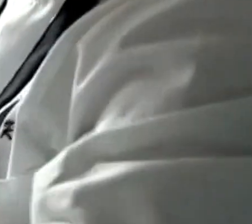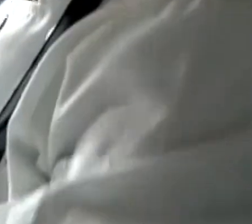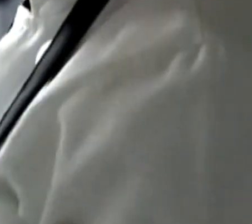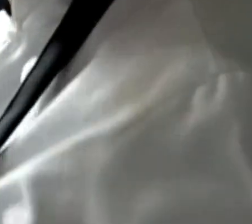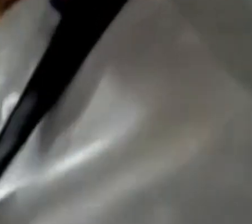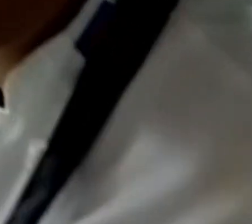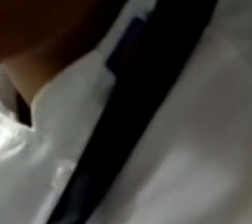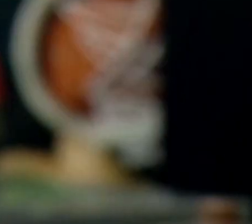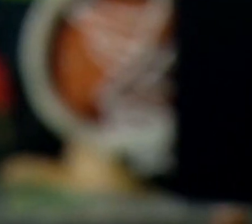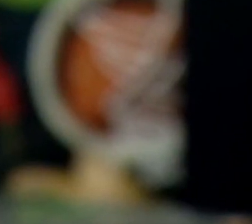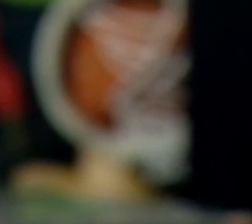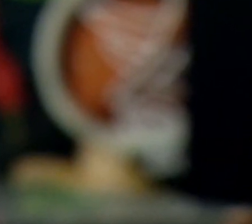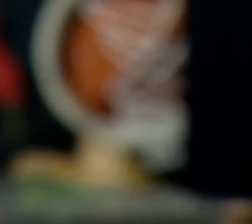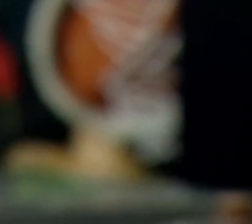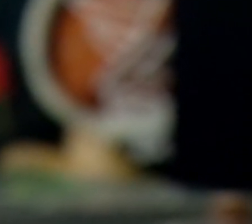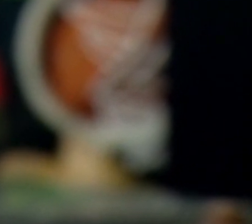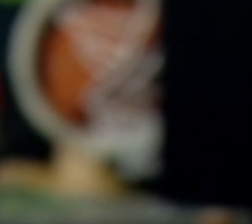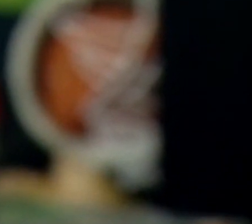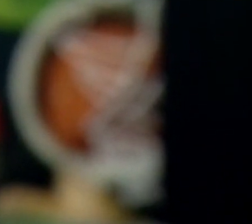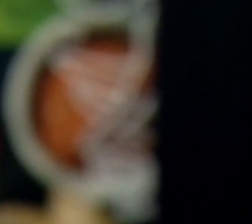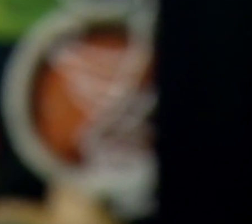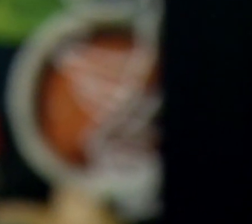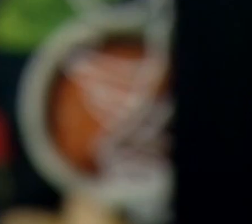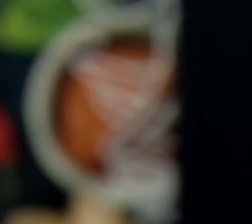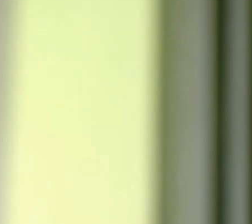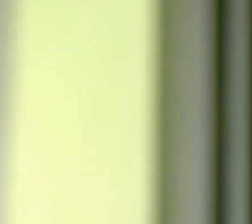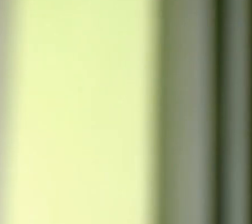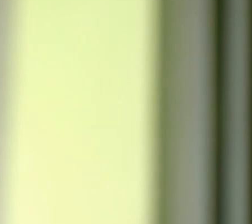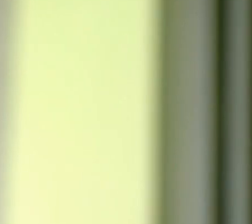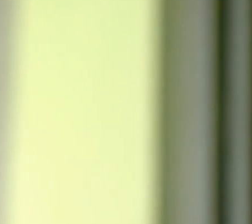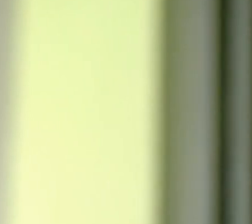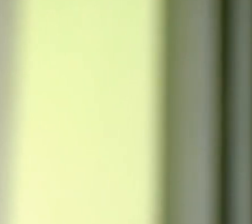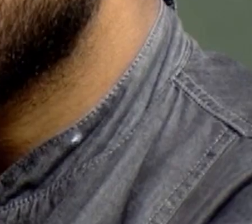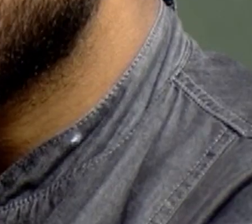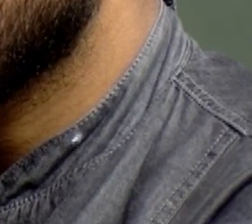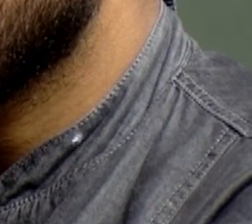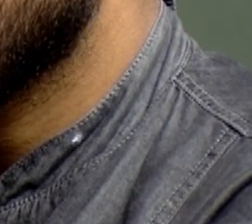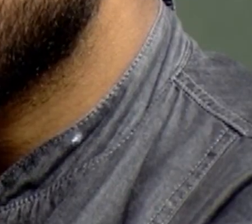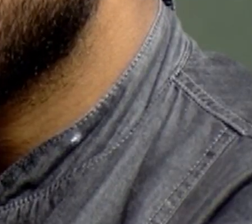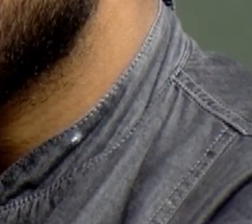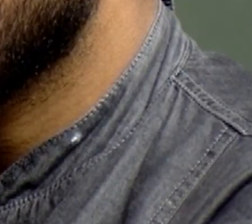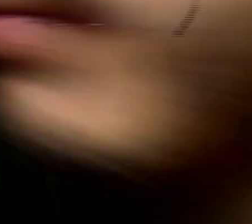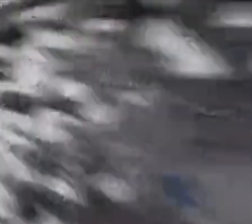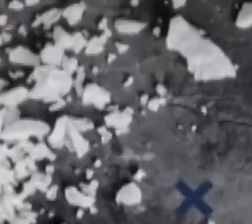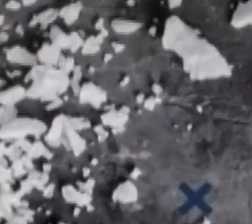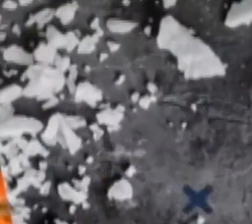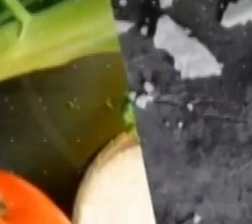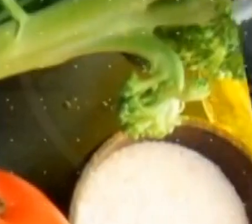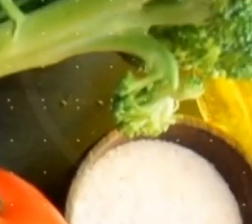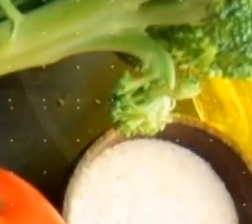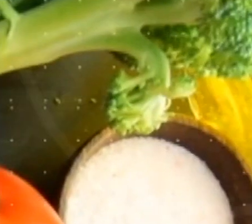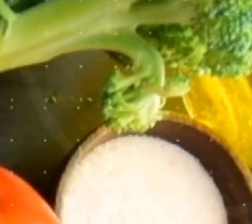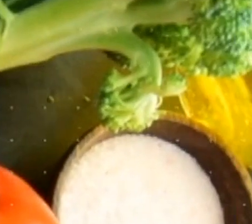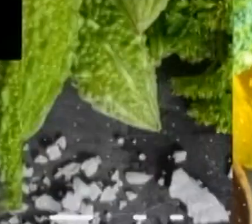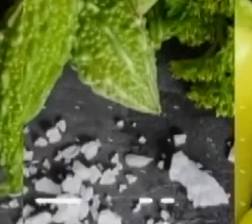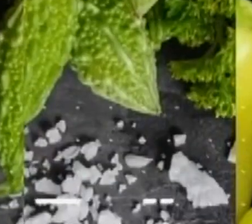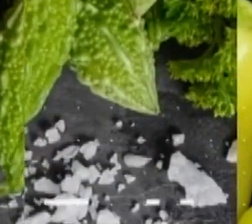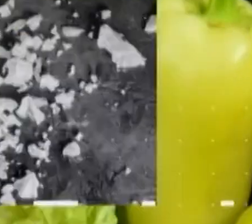2 de ellos fueron los mejores y están el día de hoy aquí, en la gran final de La Sazón que nos une.